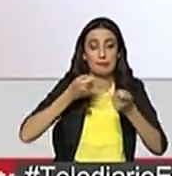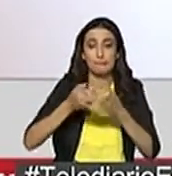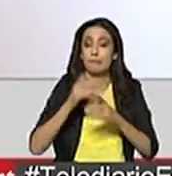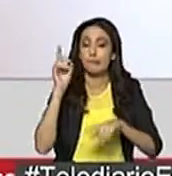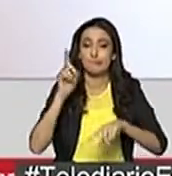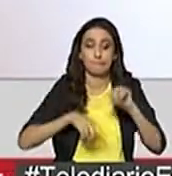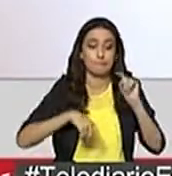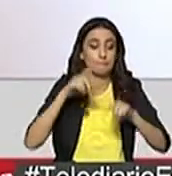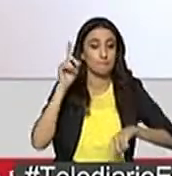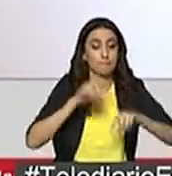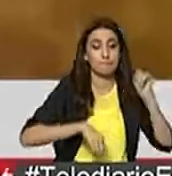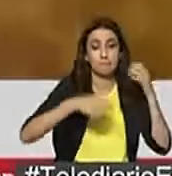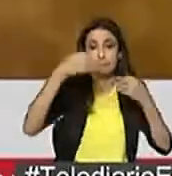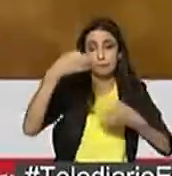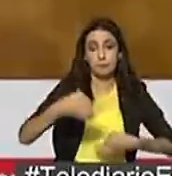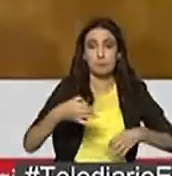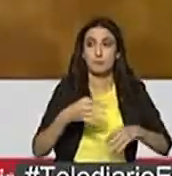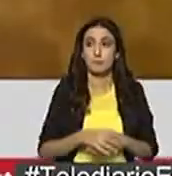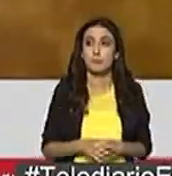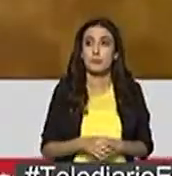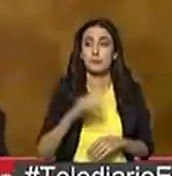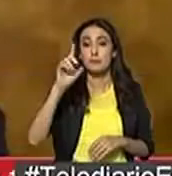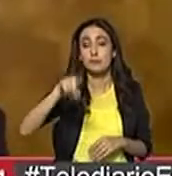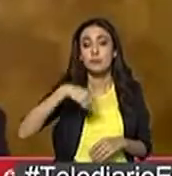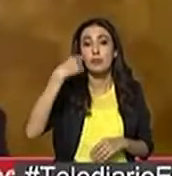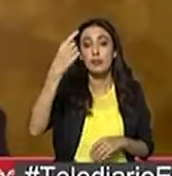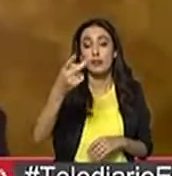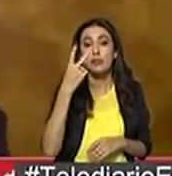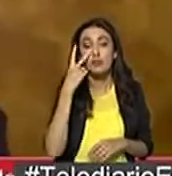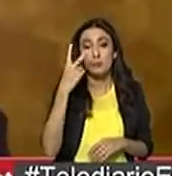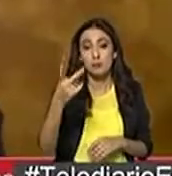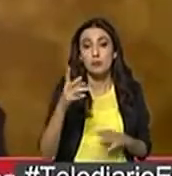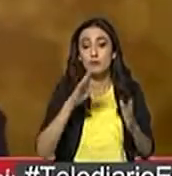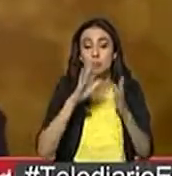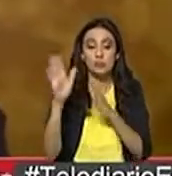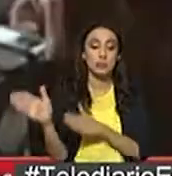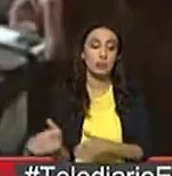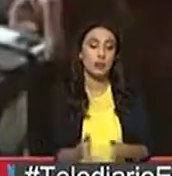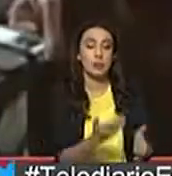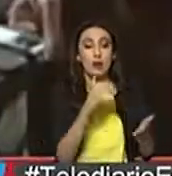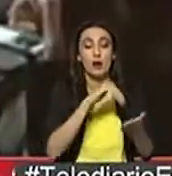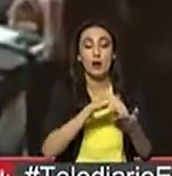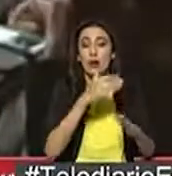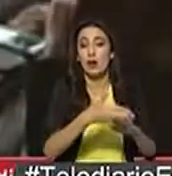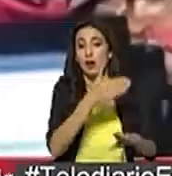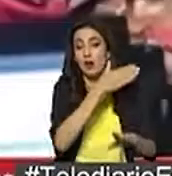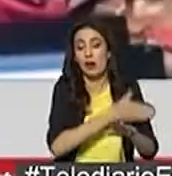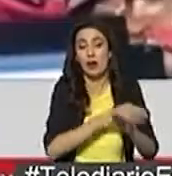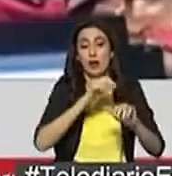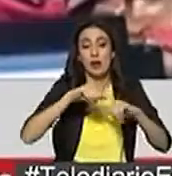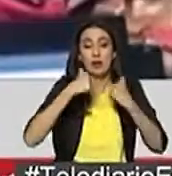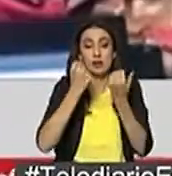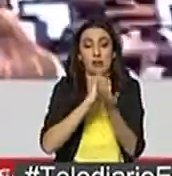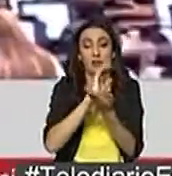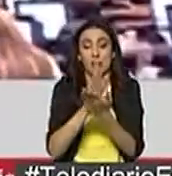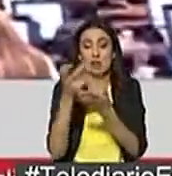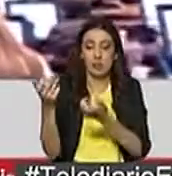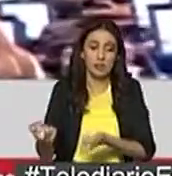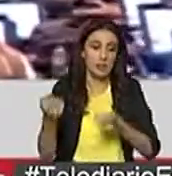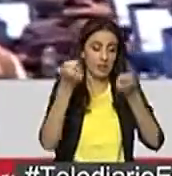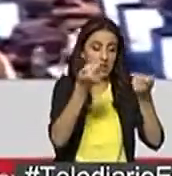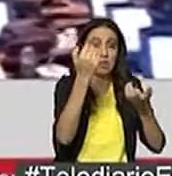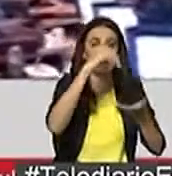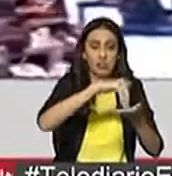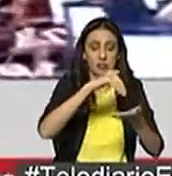puede cumplir con lo que prometió. En las próximas horas, el gobierno nacional prevé enviar a la Asamblea una nueva ley económica